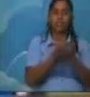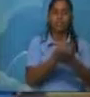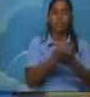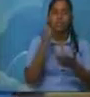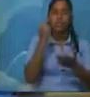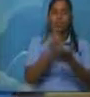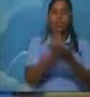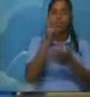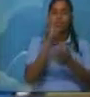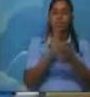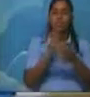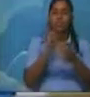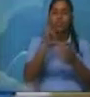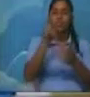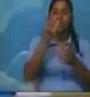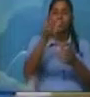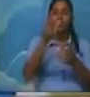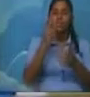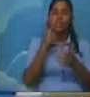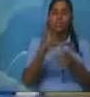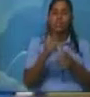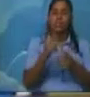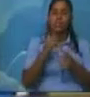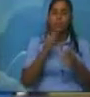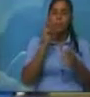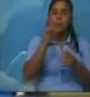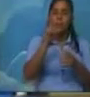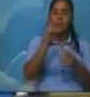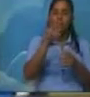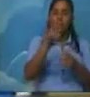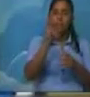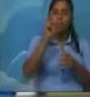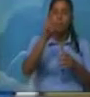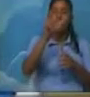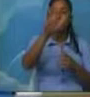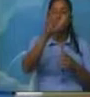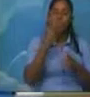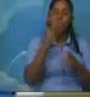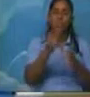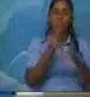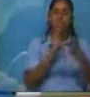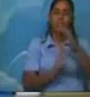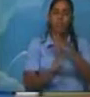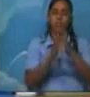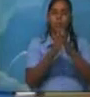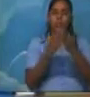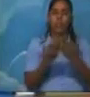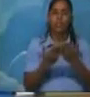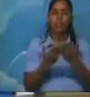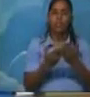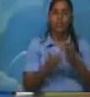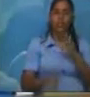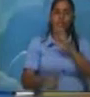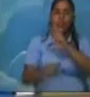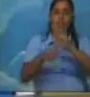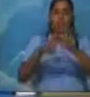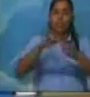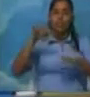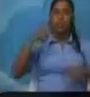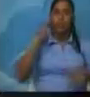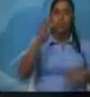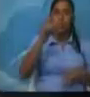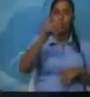ver Gloria a Dios Cáceres tú que eres bien avispado Léeme el versículo 23 mi Cáceres dice más Jehová tu